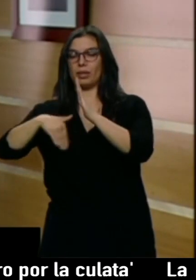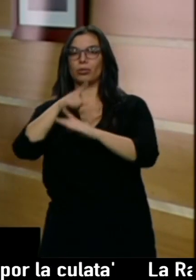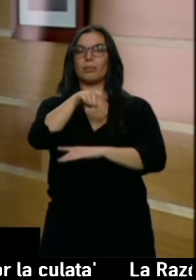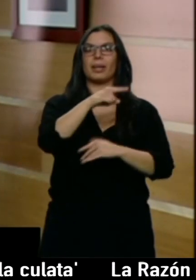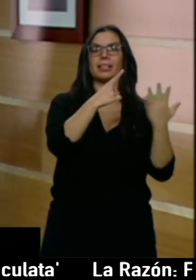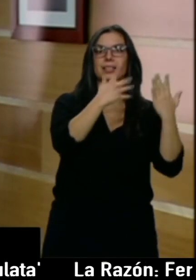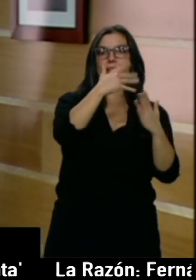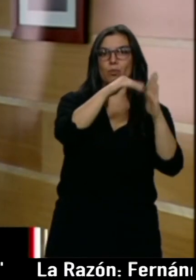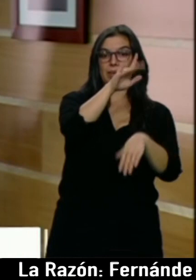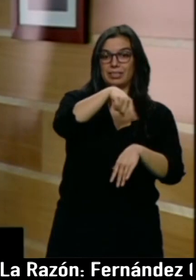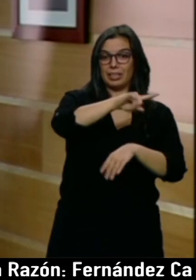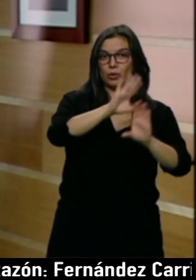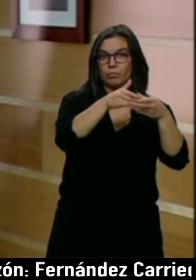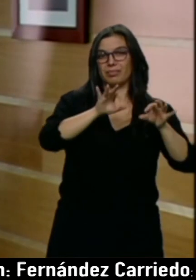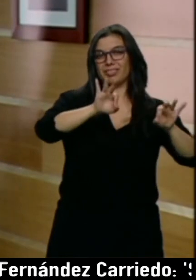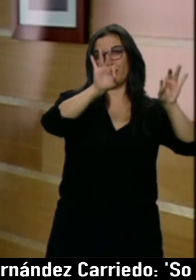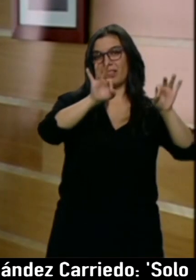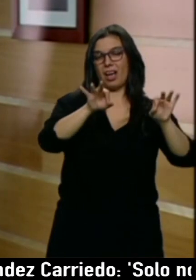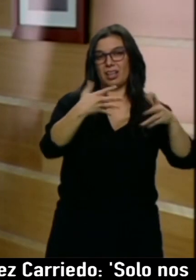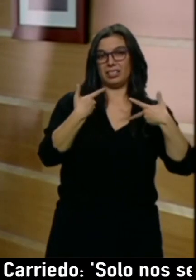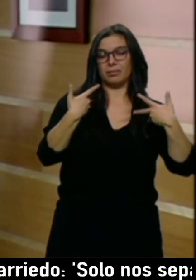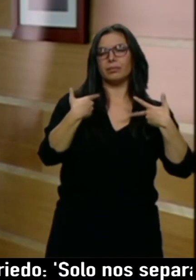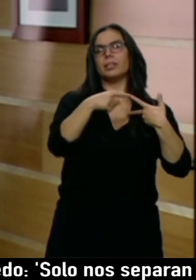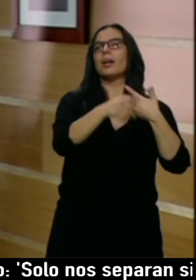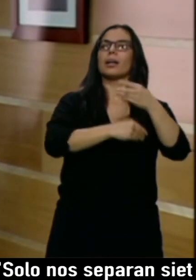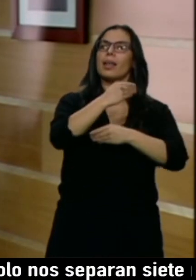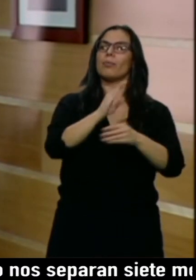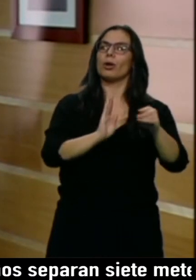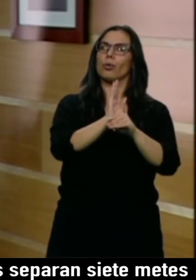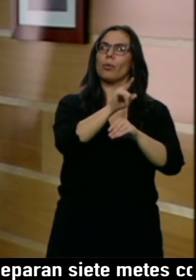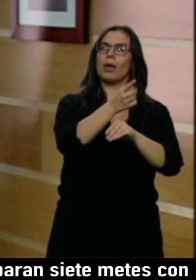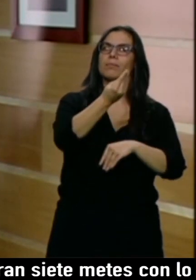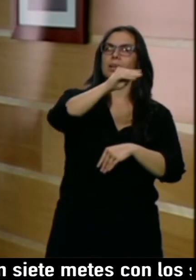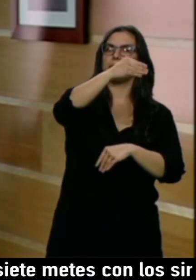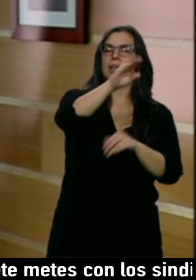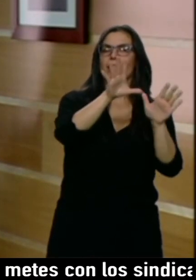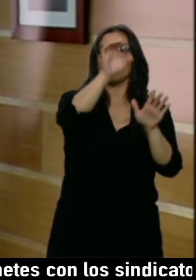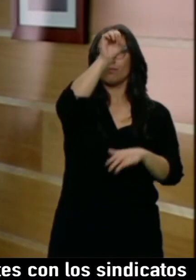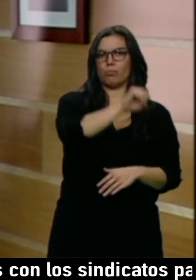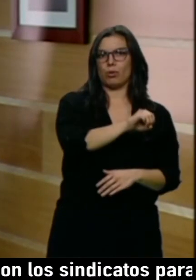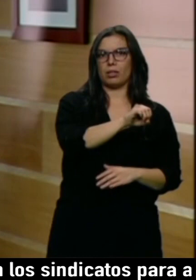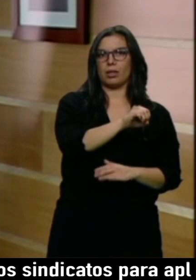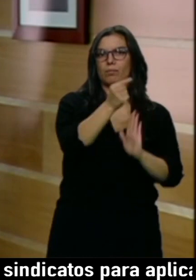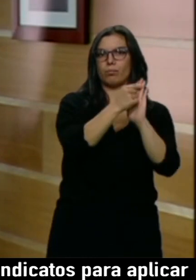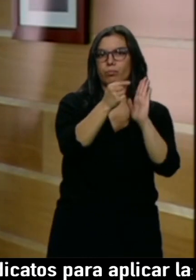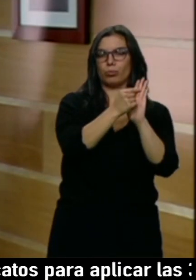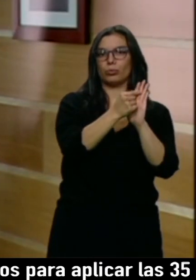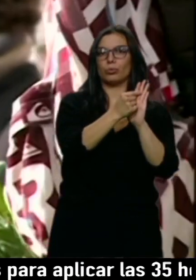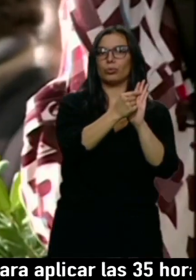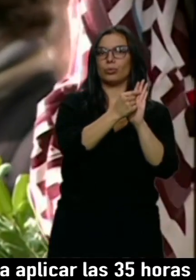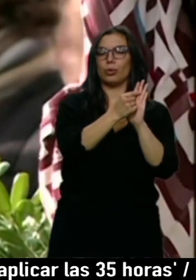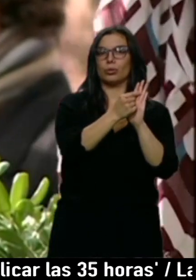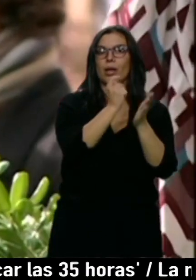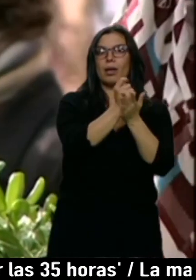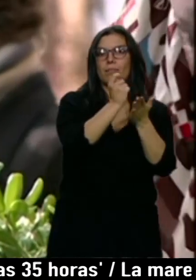colectivo, que es especialmente vulnerable, lo que hacemos en estas ayudas es incrementar 10 puntos el valor, el pago del alquiler. De